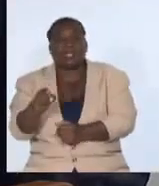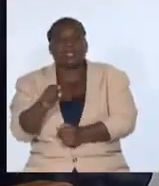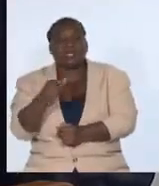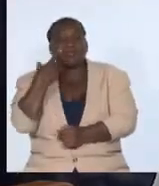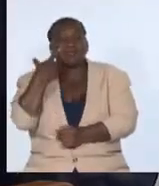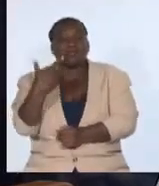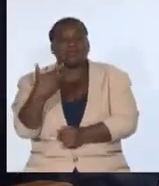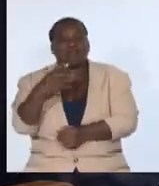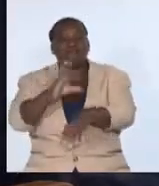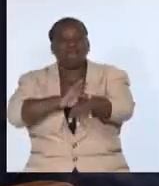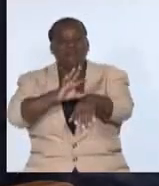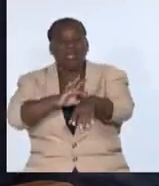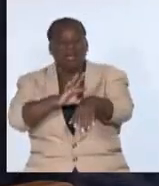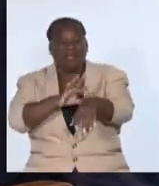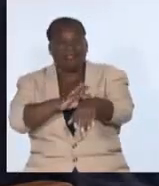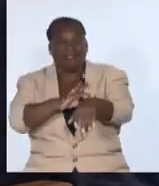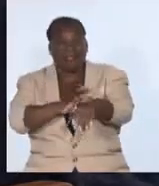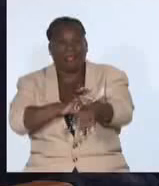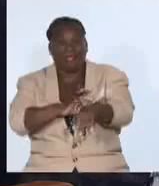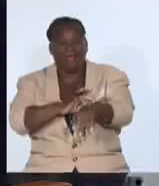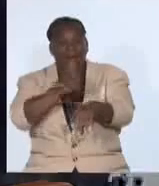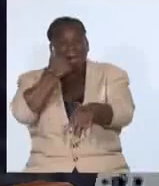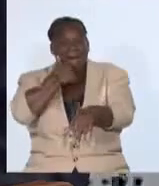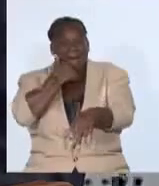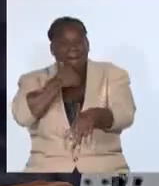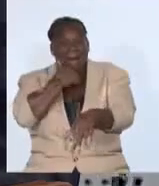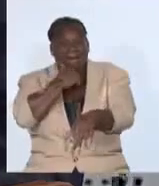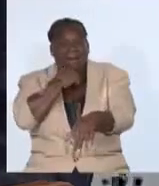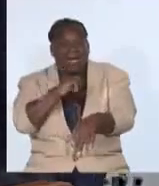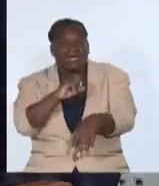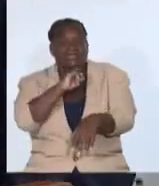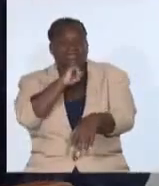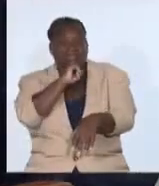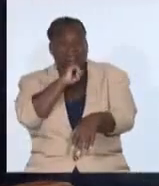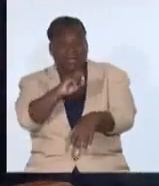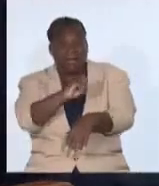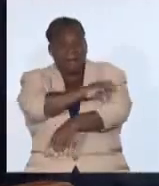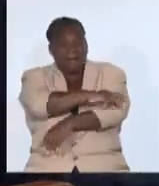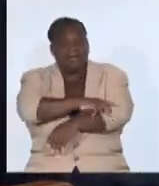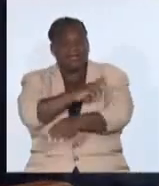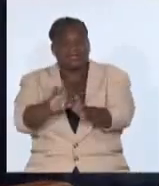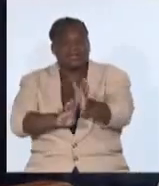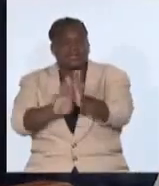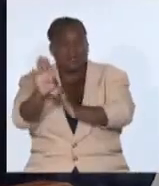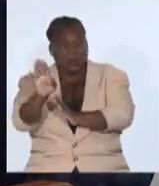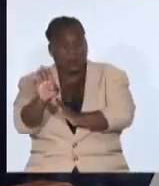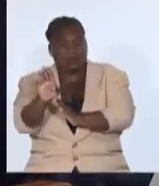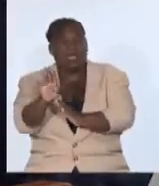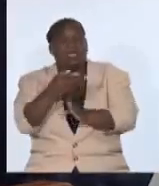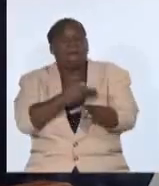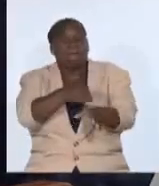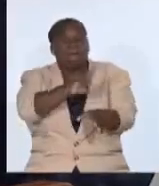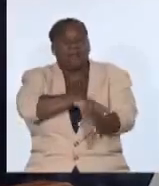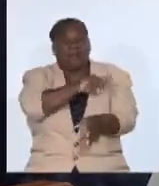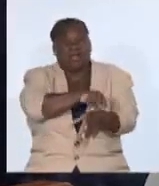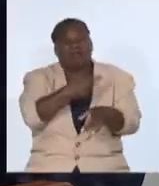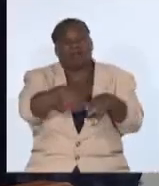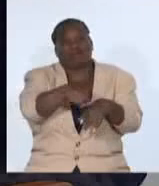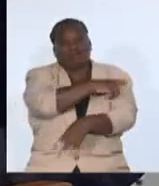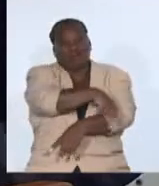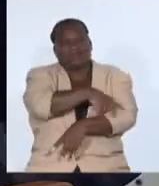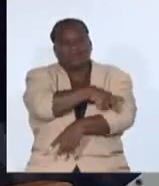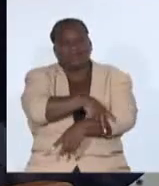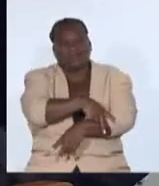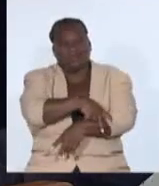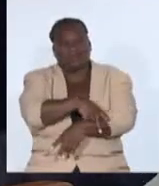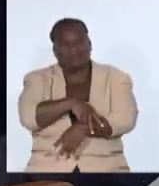de las enfermedades más prevalentes en los países en desarrollo son aquellas que son prevenibles y otratables la